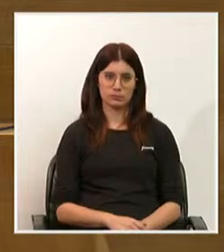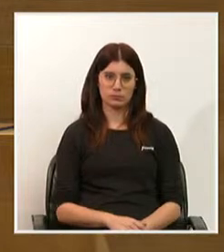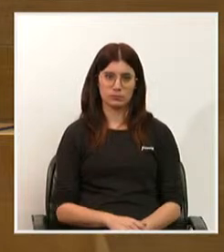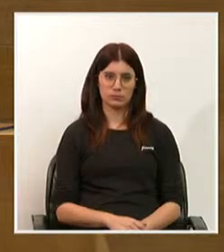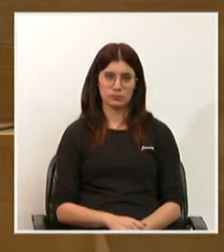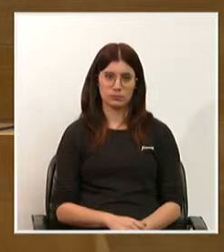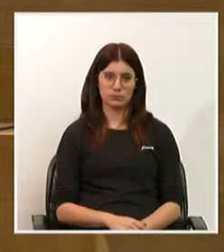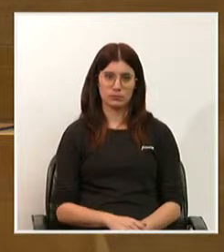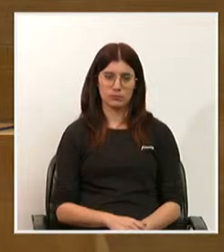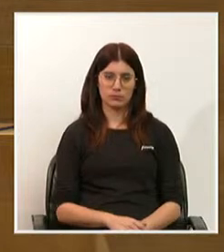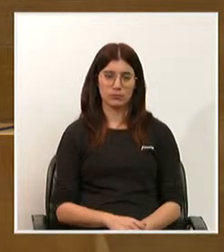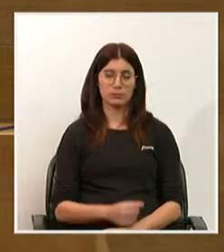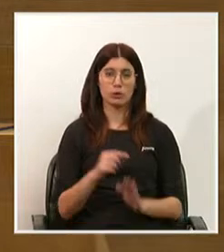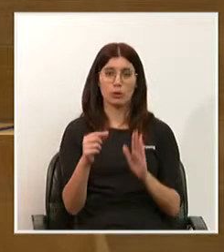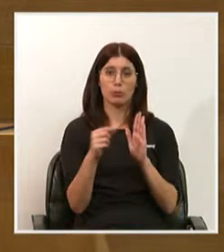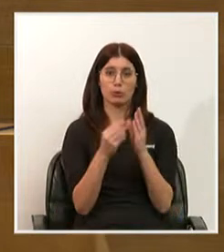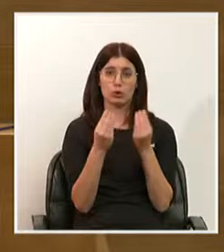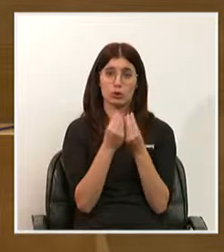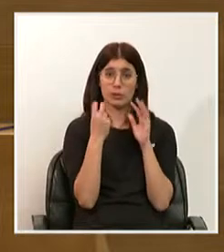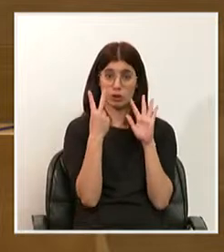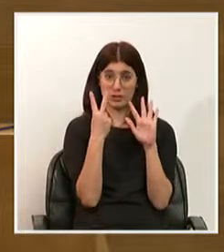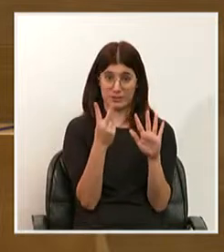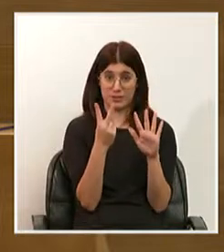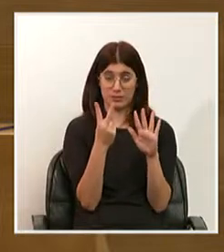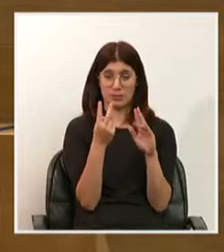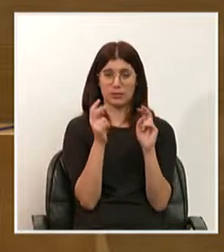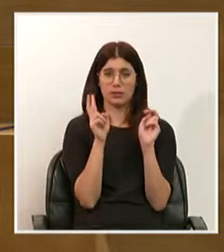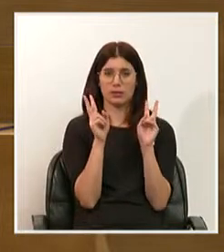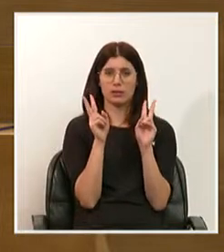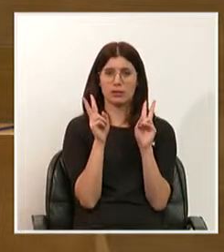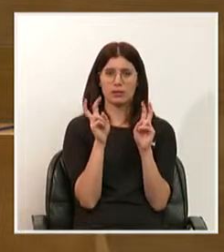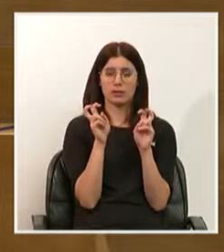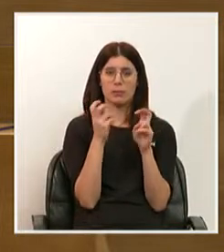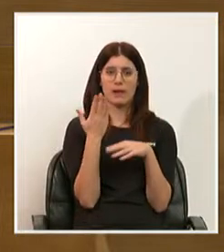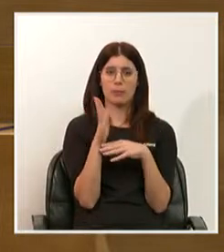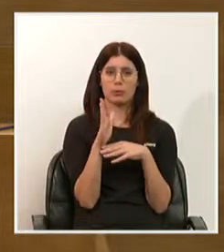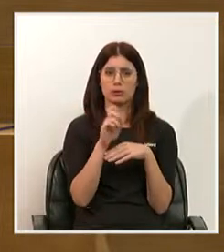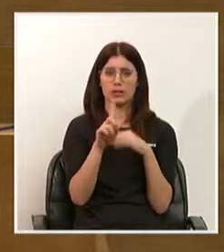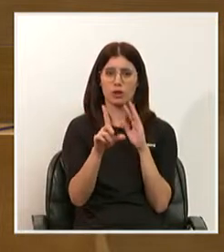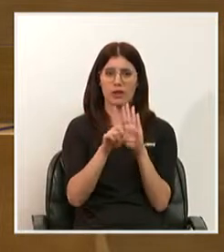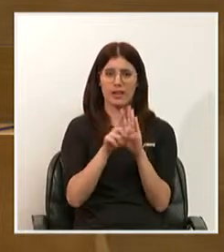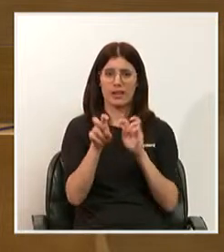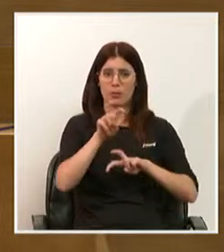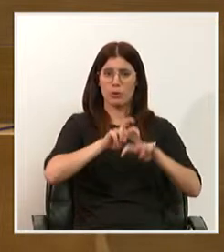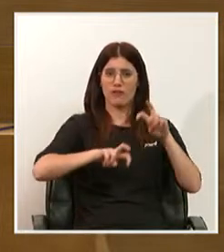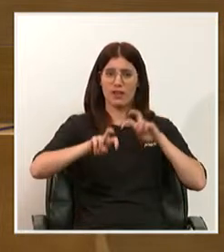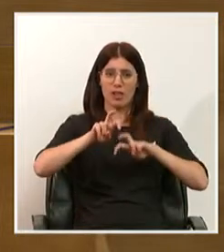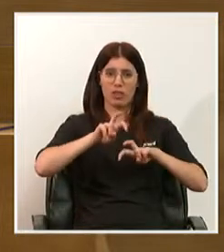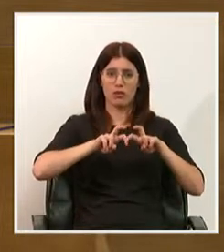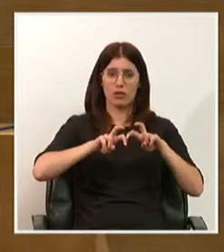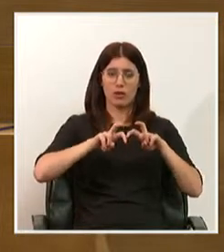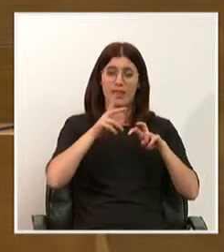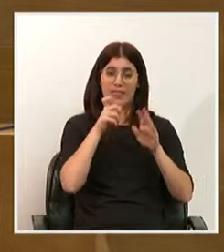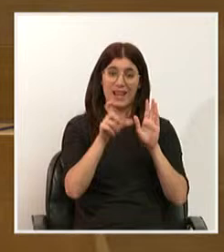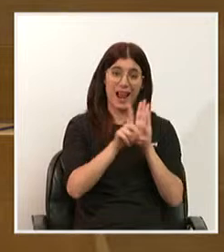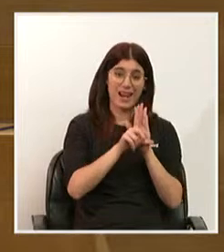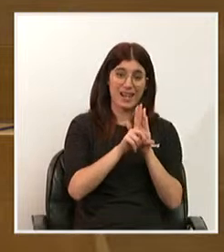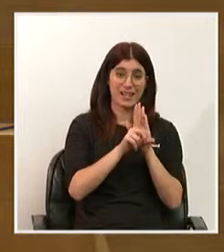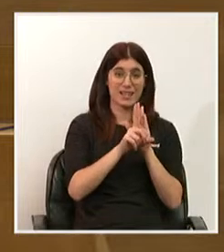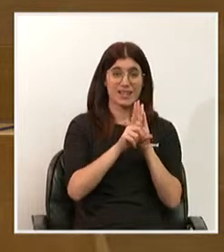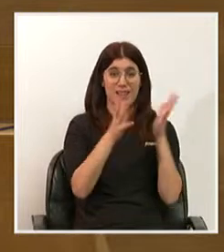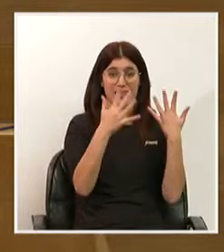mía punto s toma en consideración de la proposición ley de modificación de la ley